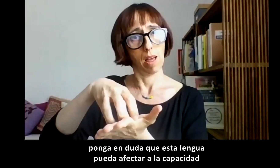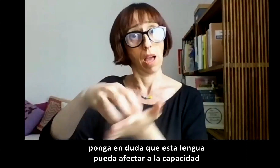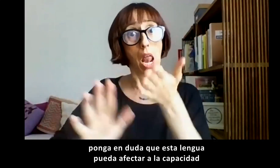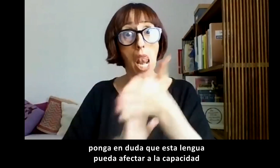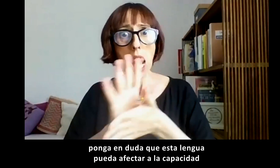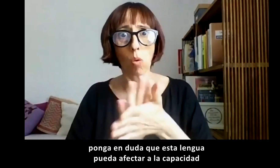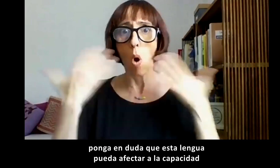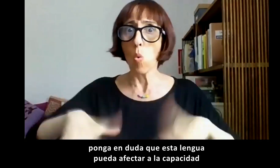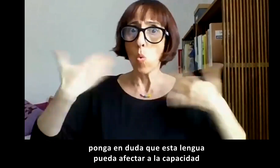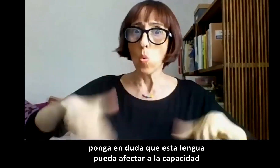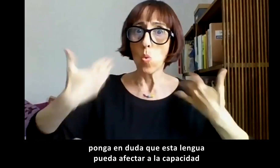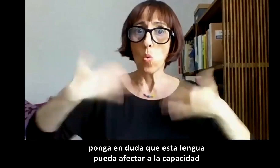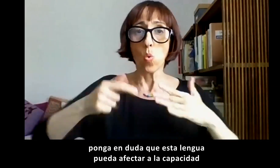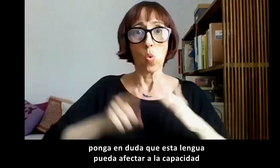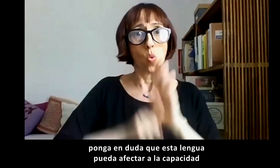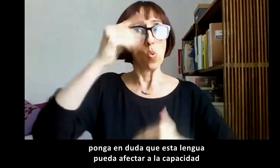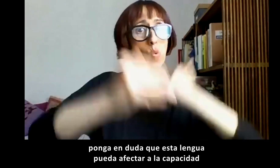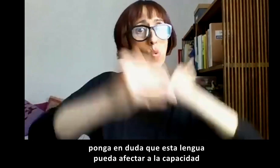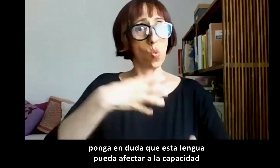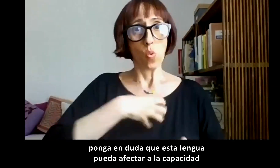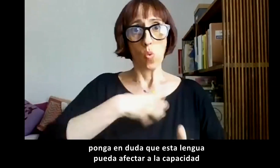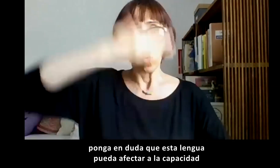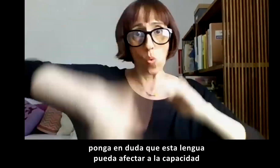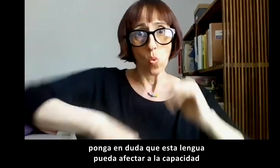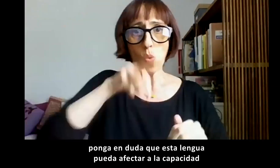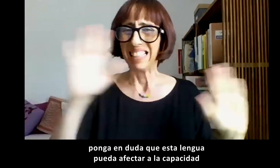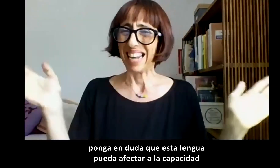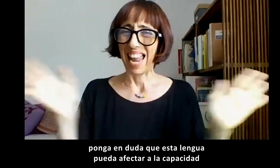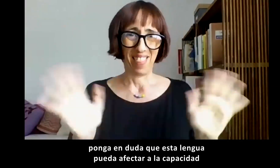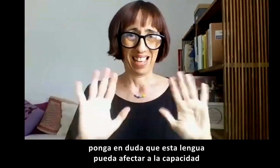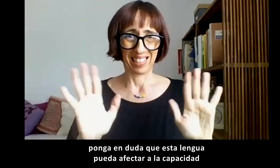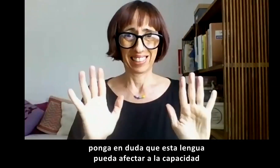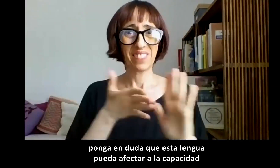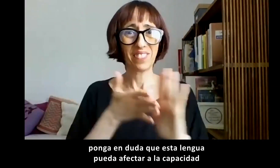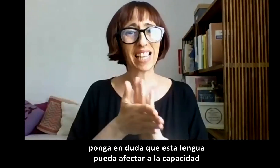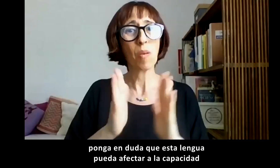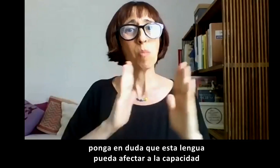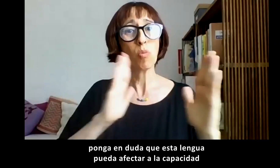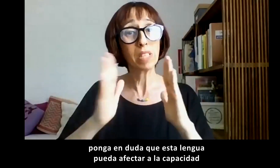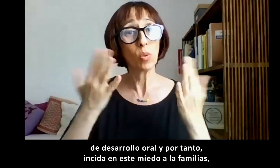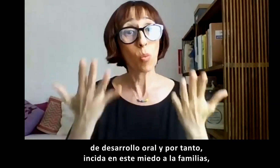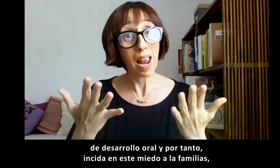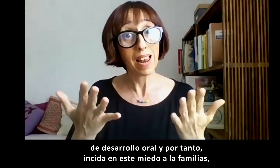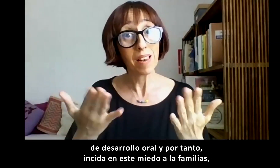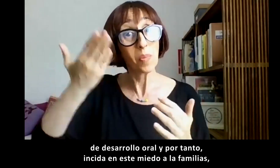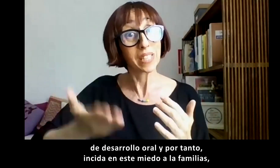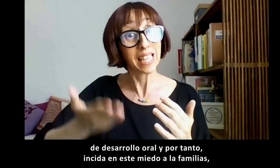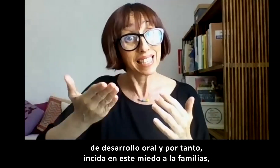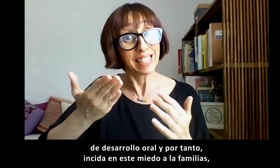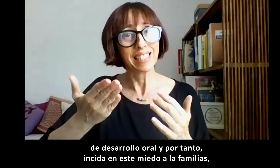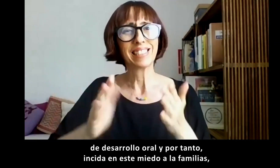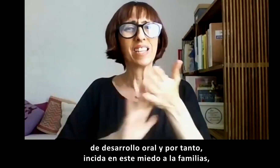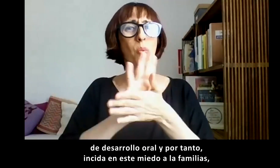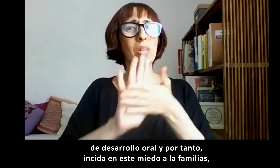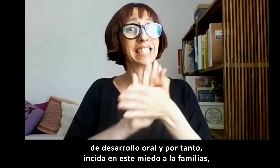ponga en duda que esta lengua pueda afectar a la capacidad de desarrollo